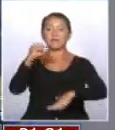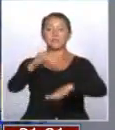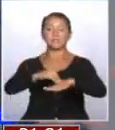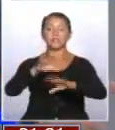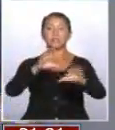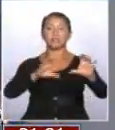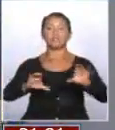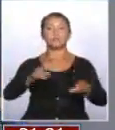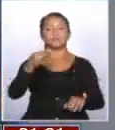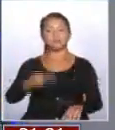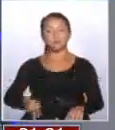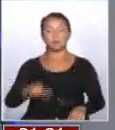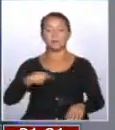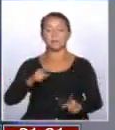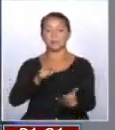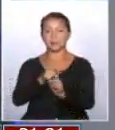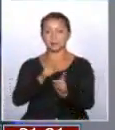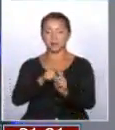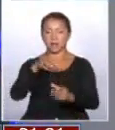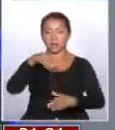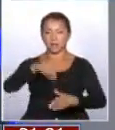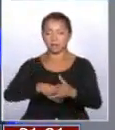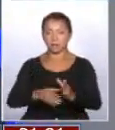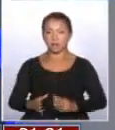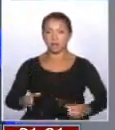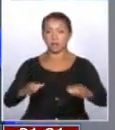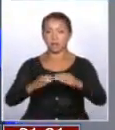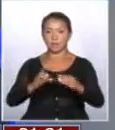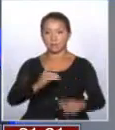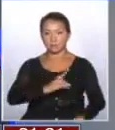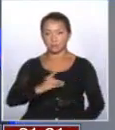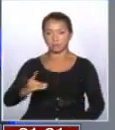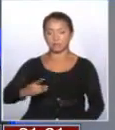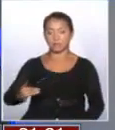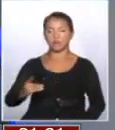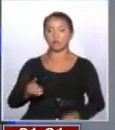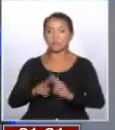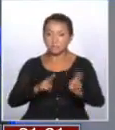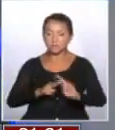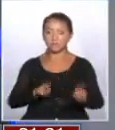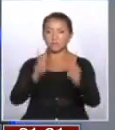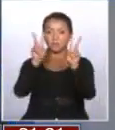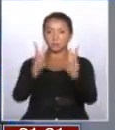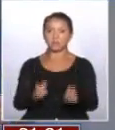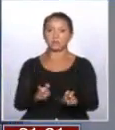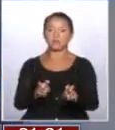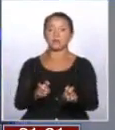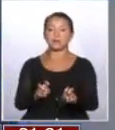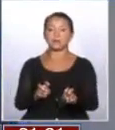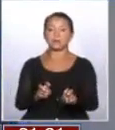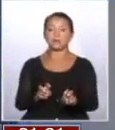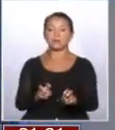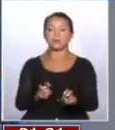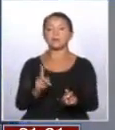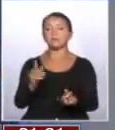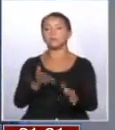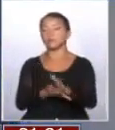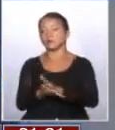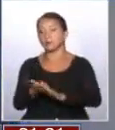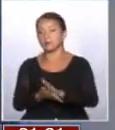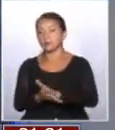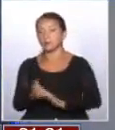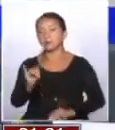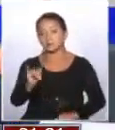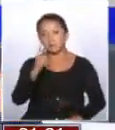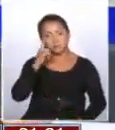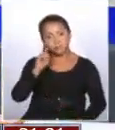personales, colectivas, al interior de la Cámara de Diputados, que tienen que ver con resolver estos temas que estaban en un área gris. Por ejemplo... Sí, pero